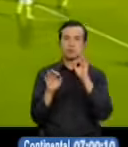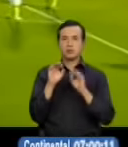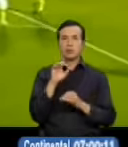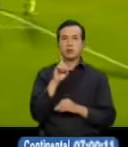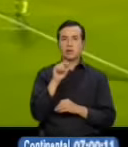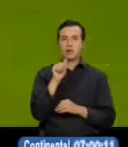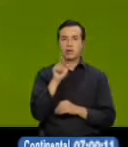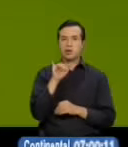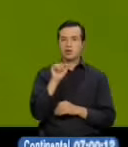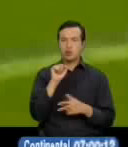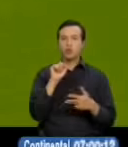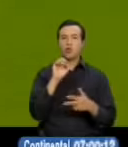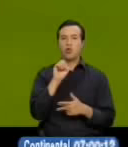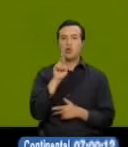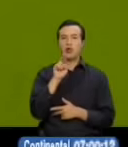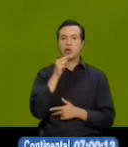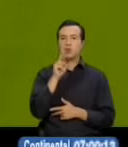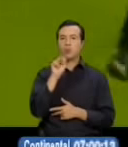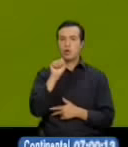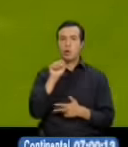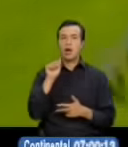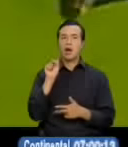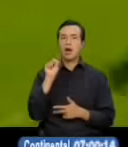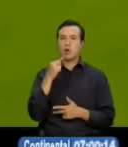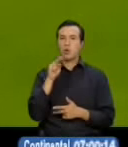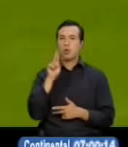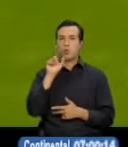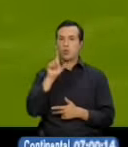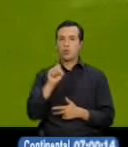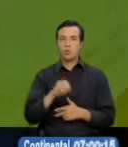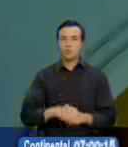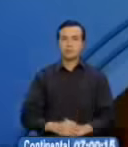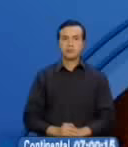Aymar, Jefferson Orejuela y José Angulo.